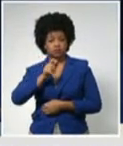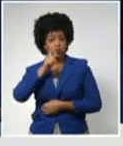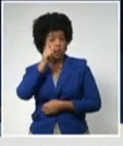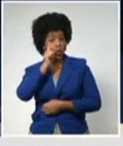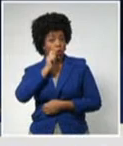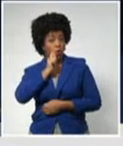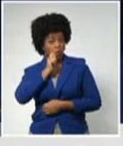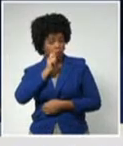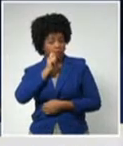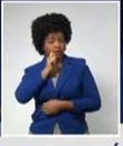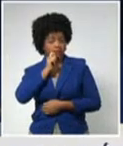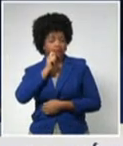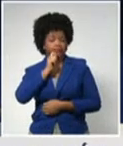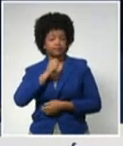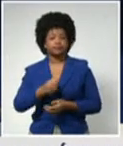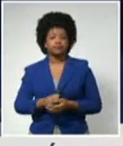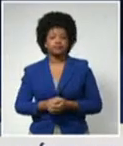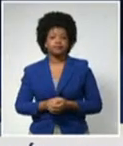del sexo masculino,